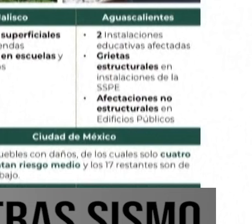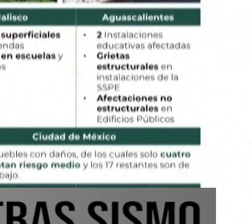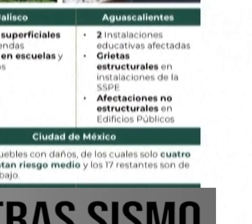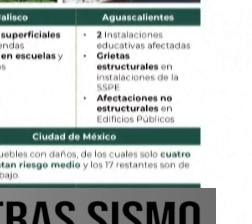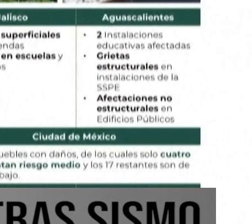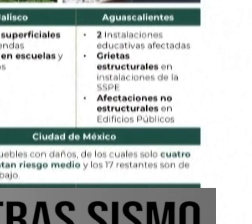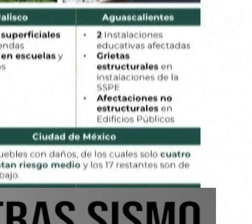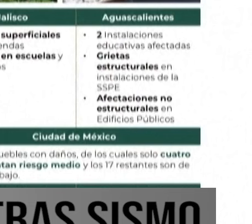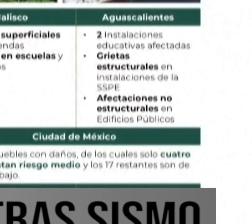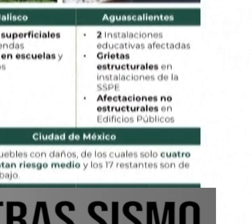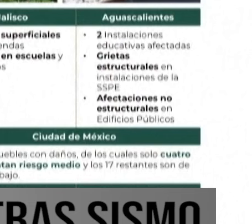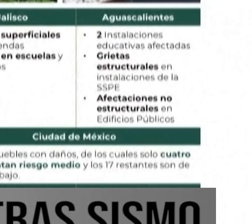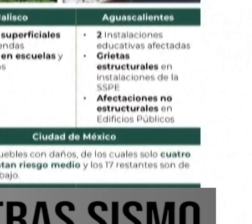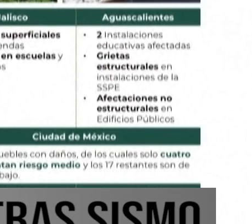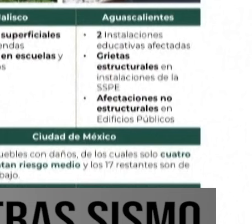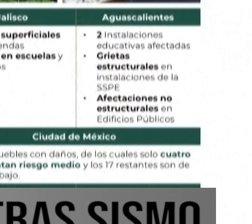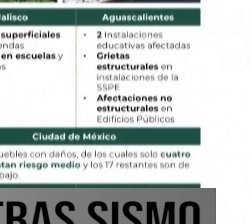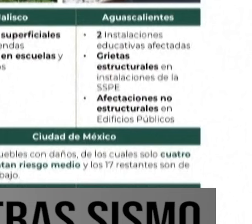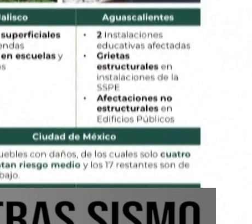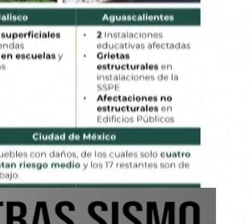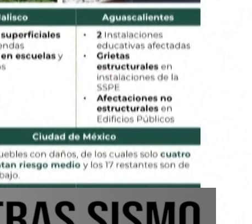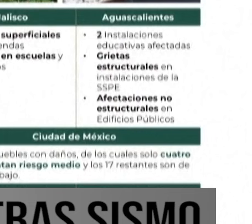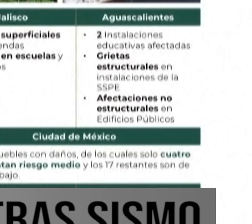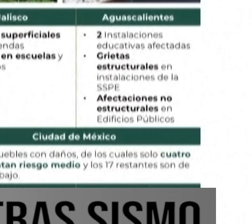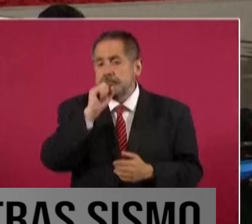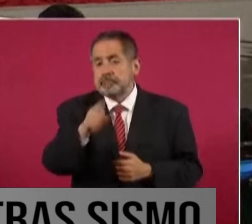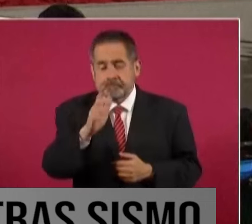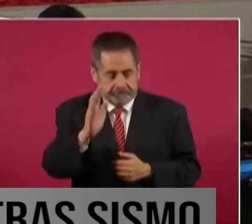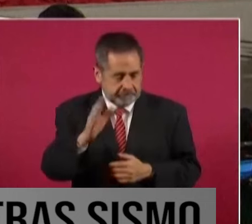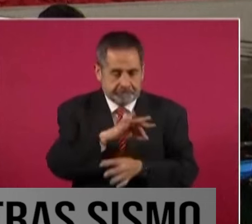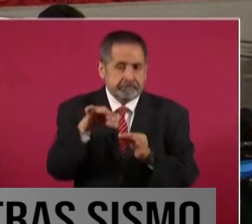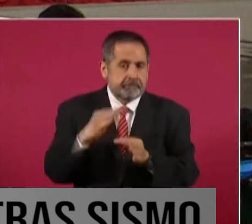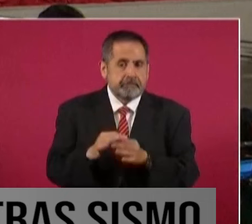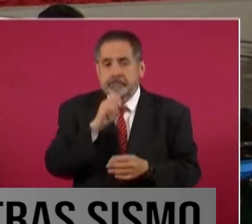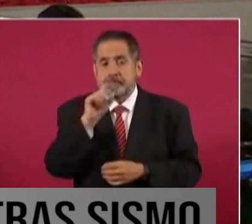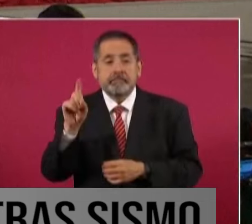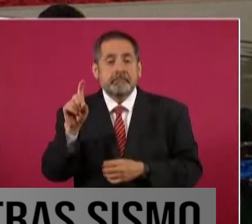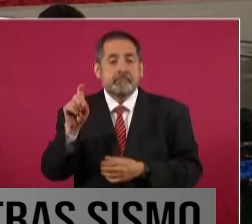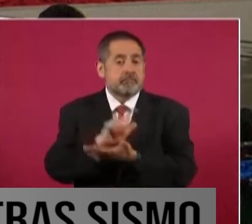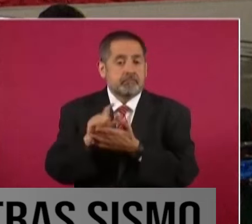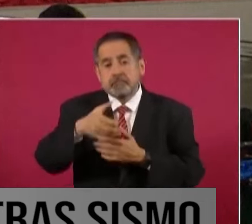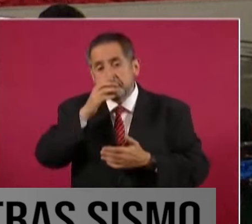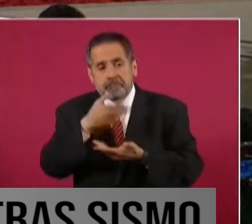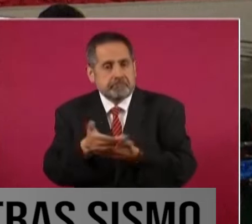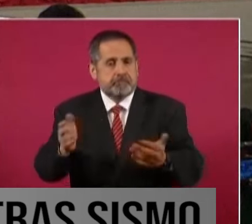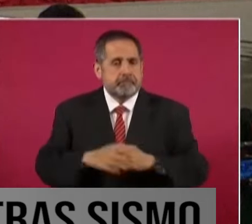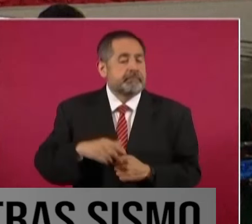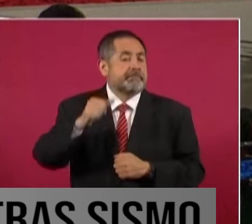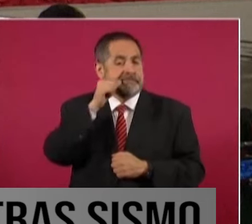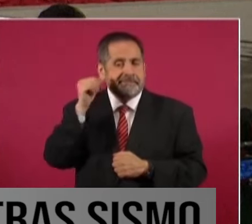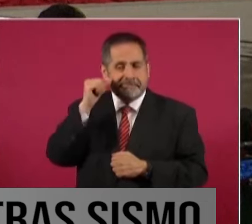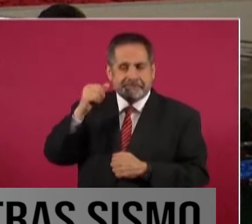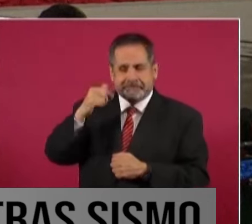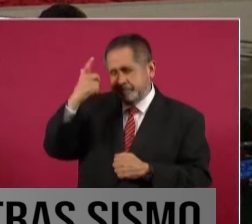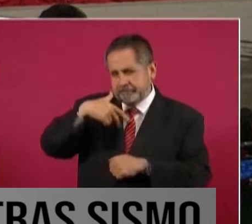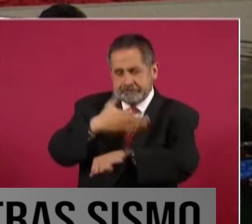más afectado, con más de 150 casas y distintas instalaciones con daños diversos. Se encuentra a menos de 200 kilómetros de